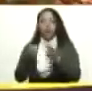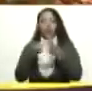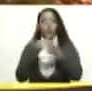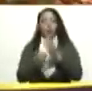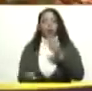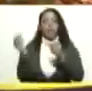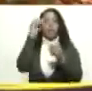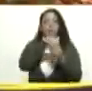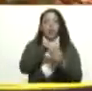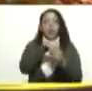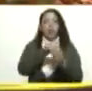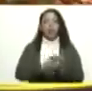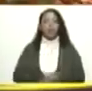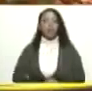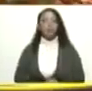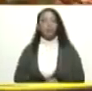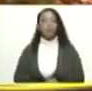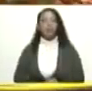internas.